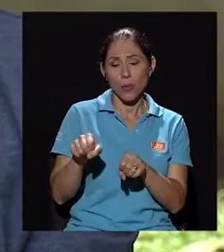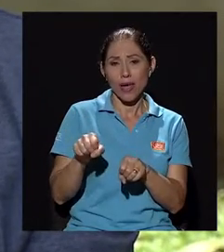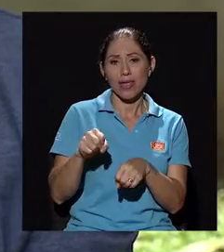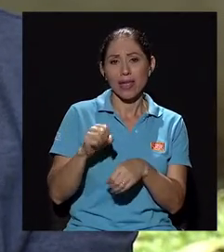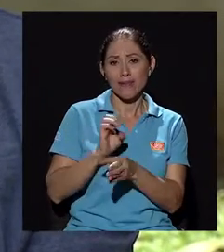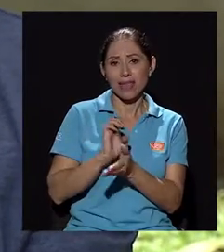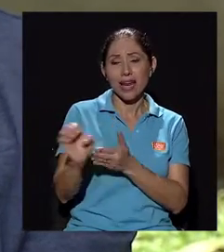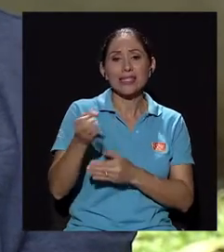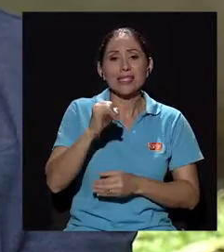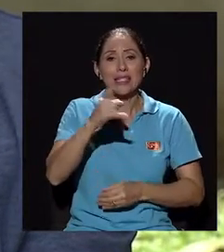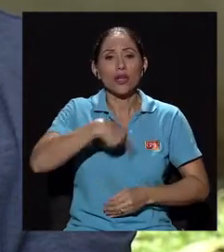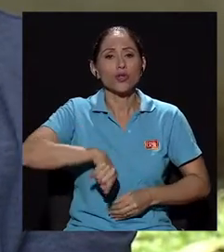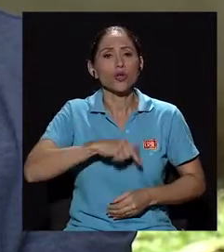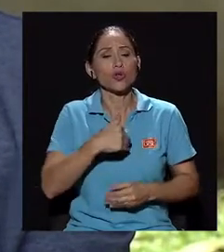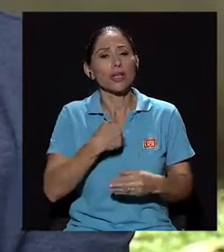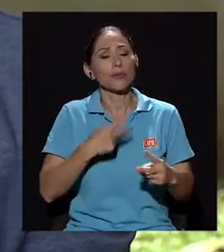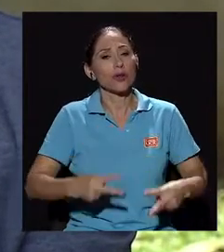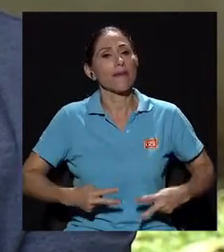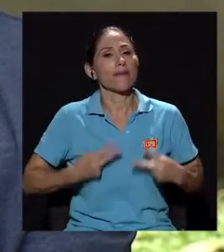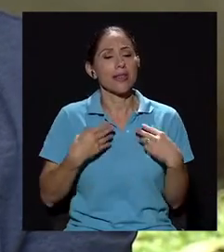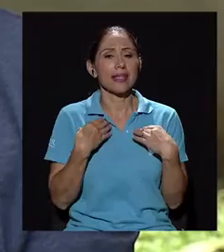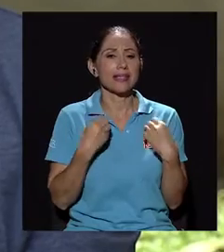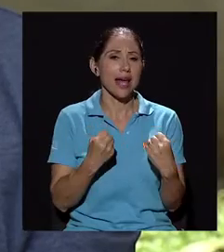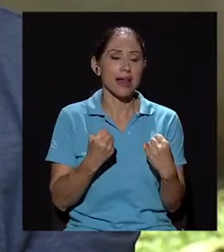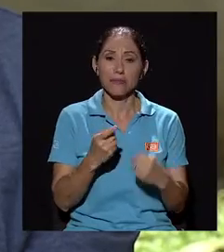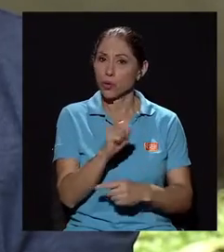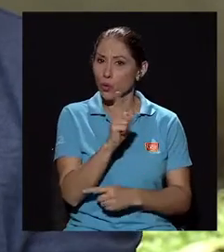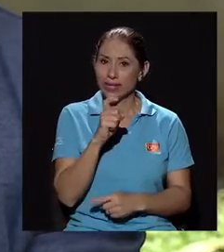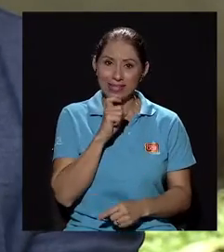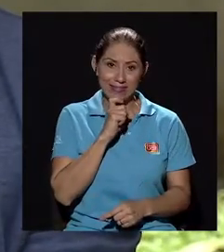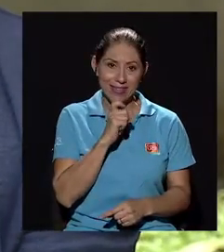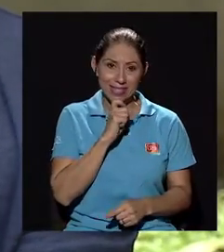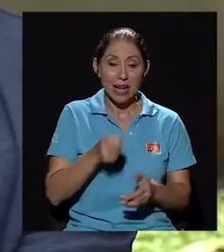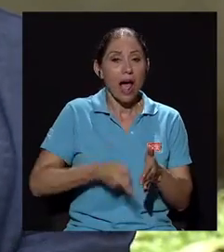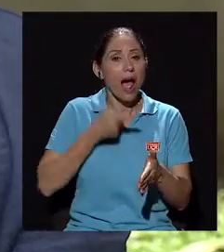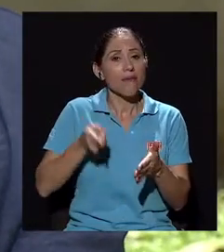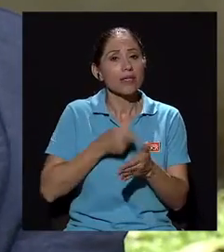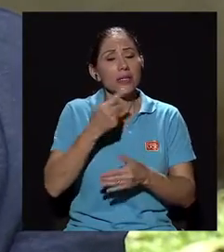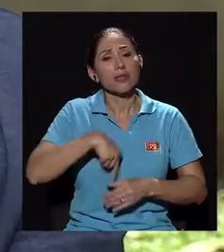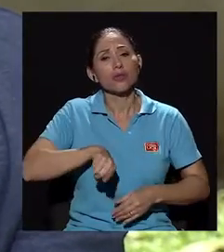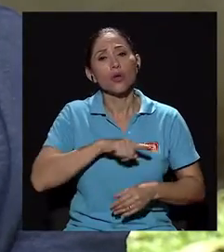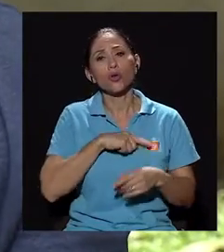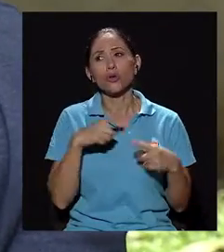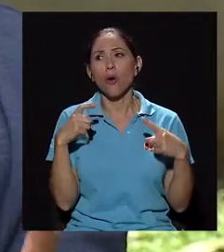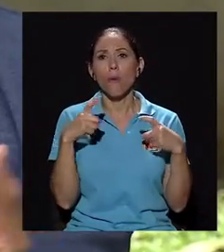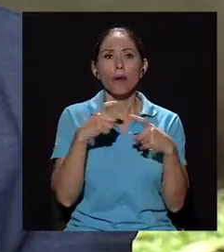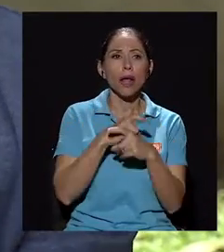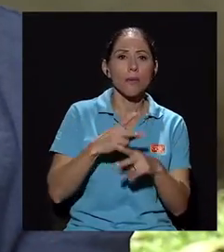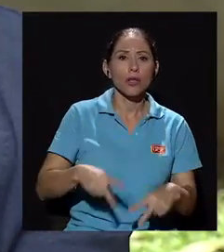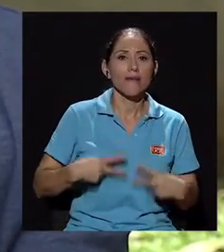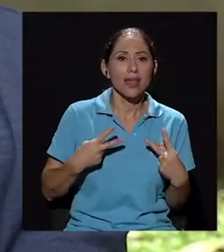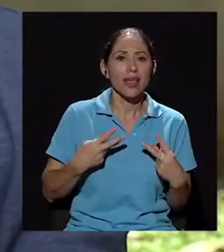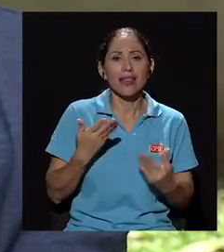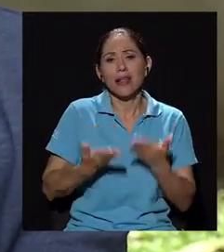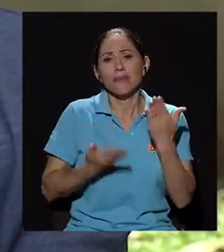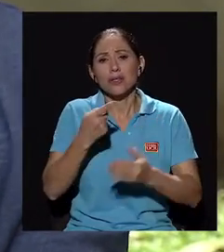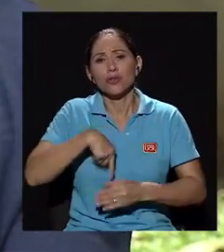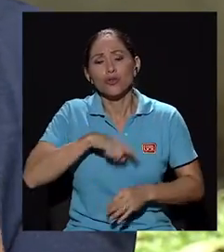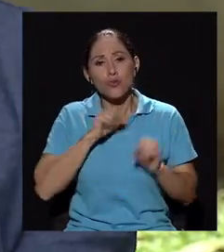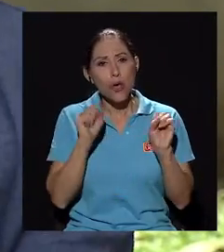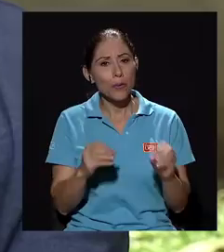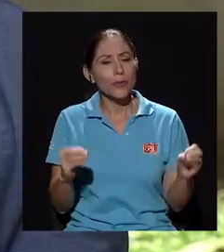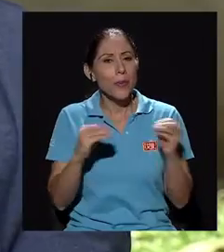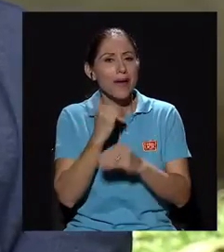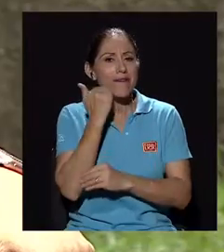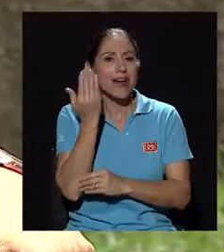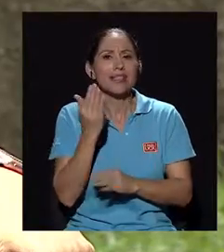una vida lo más sana posible, y no es difícil. Uh-huh. A veces nos complicamos la vida cuando podemos hacernos la más fácil. ¿Cómo?